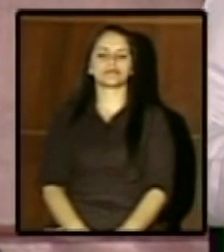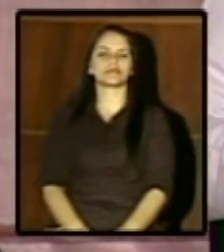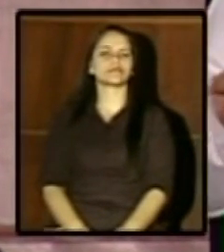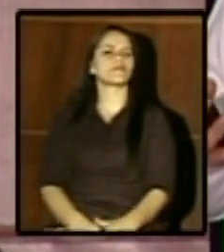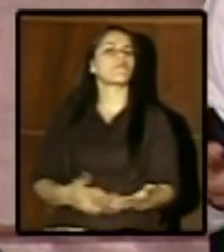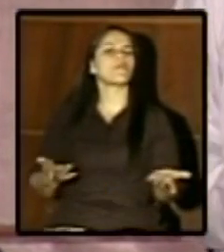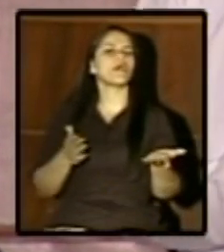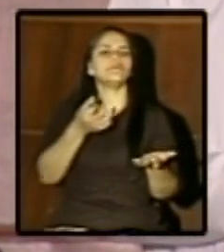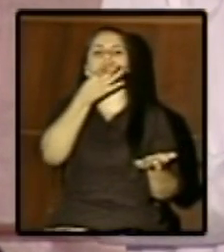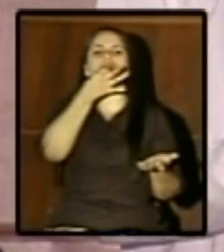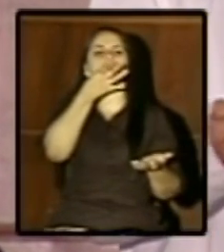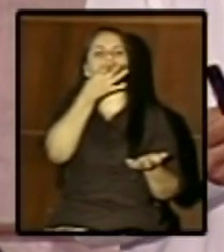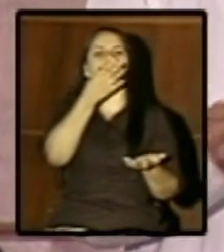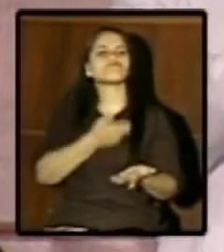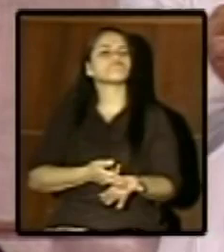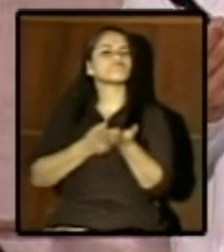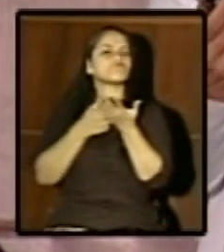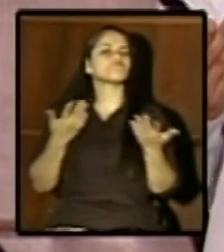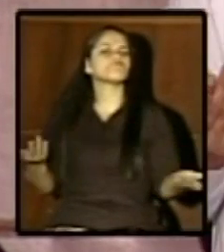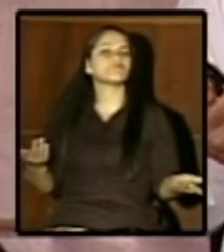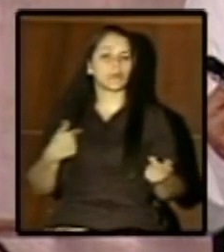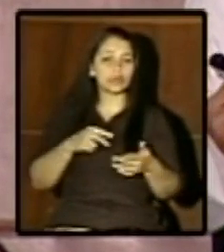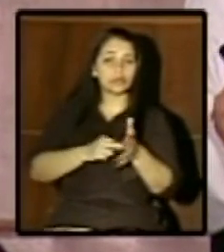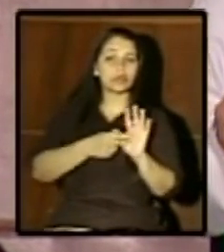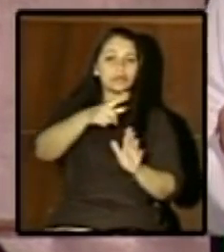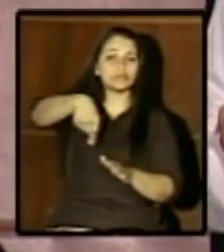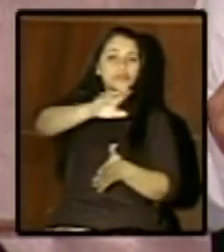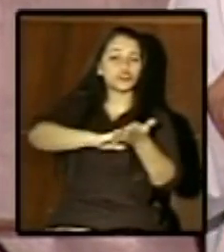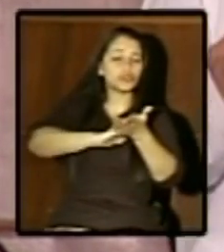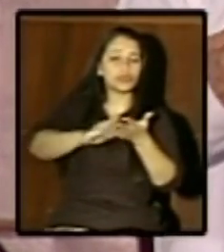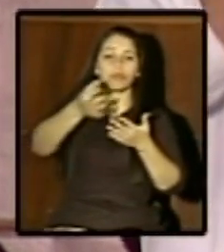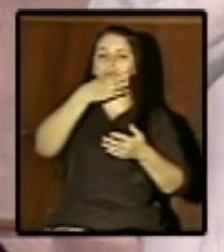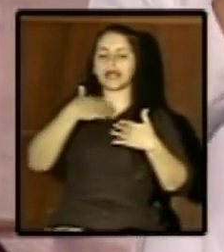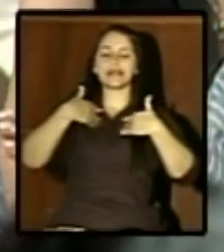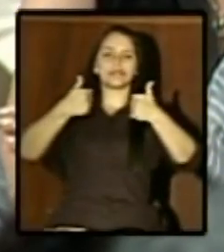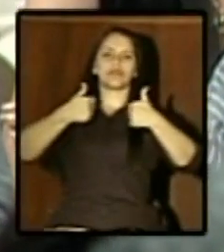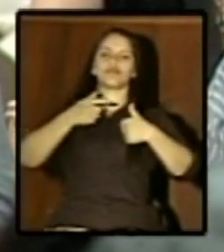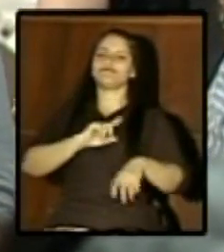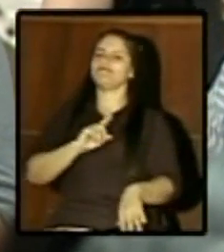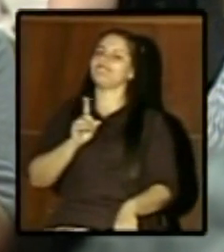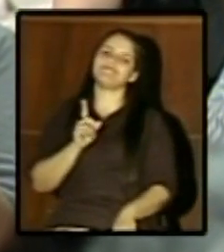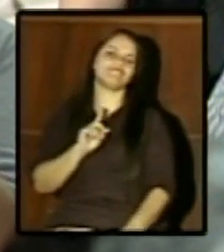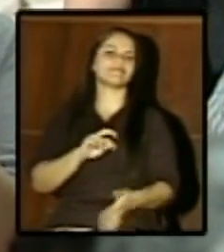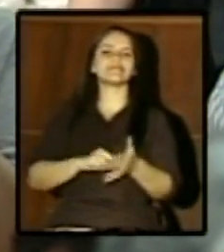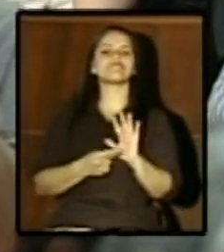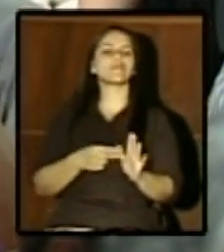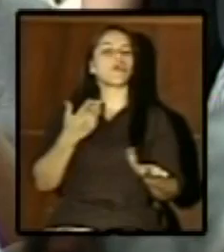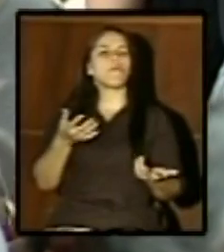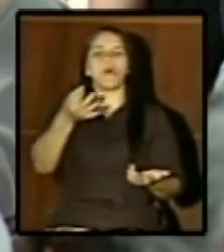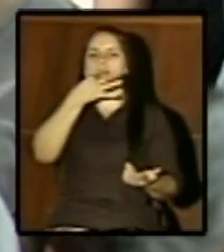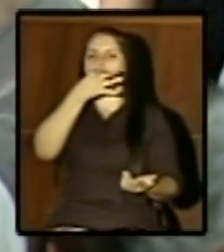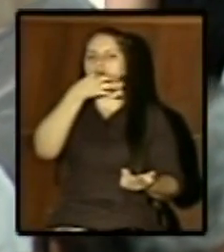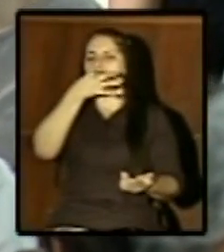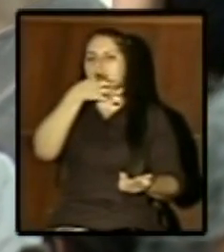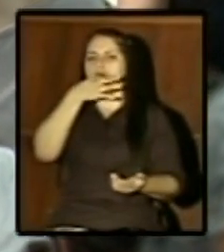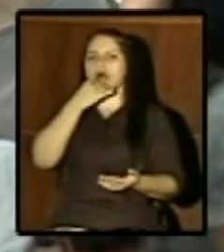articulaciones. Bueno, para el tratamiento de la artrosis, como yo ya les había dicho, o sea, no hay cómo curarla ni detenerla. O sea, hay